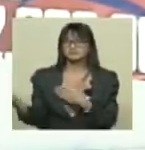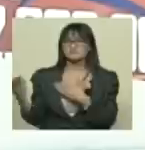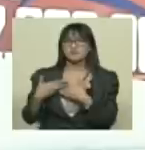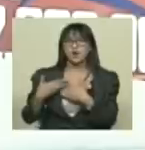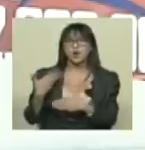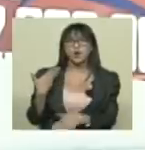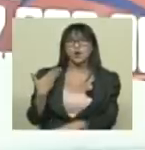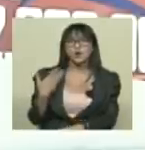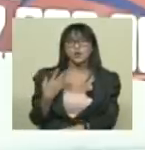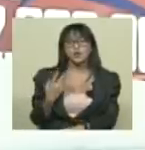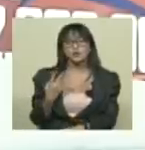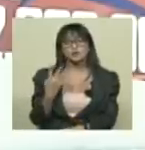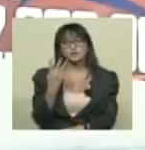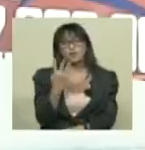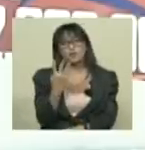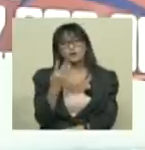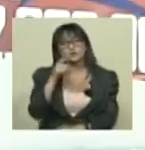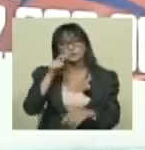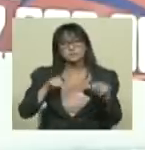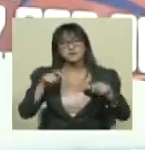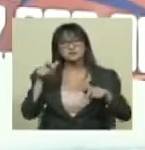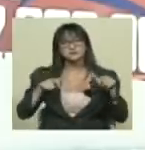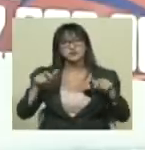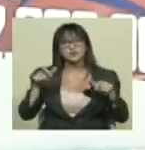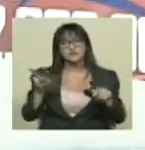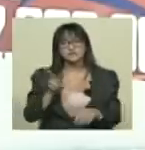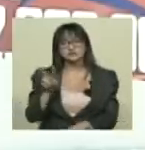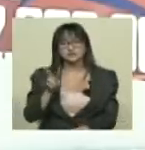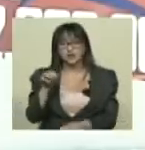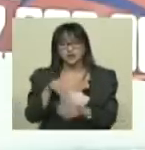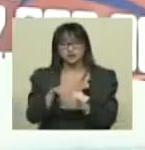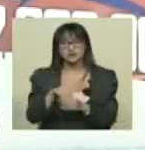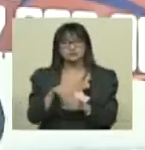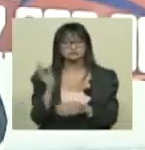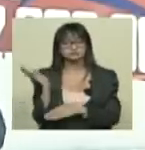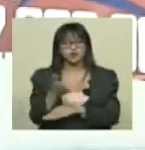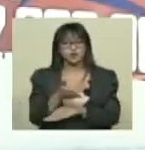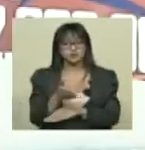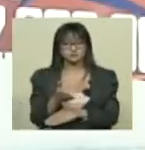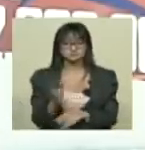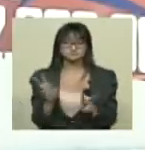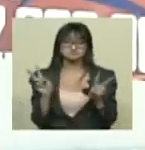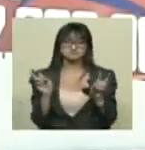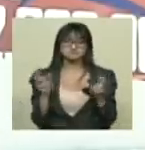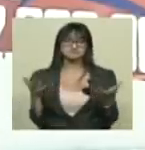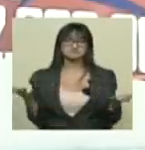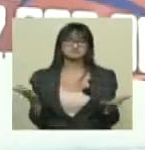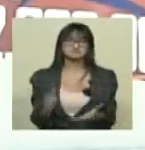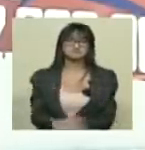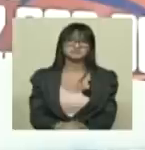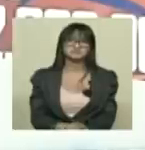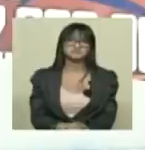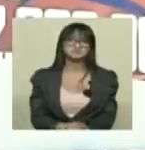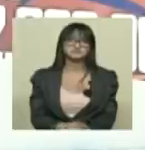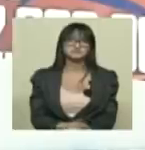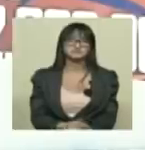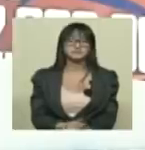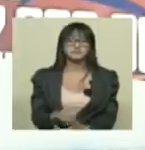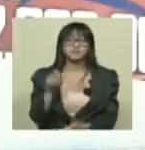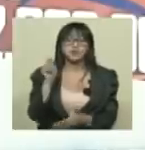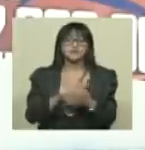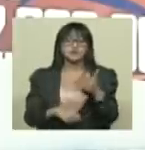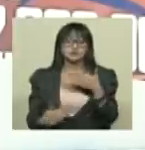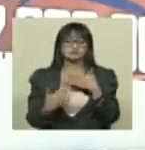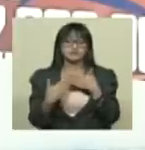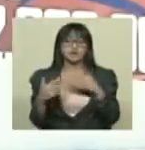Sancionaron a 4 compatriotas, a 4 venezolanos, entre comillas, pues. Les prohíben